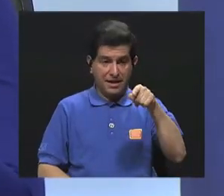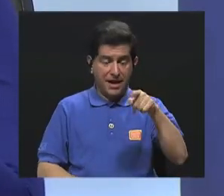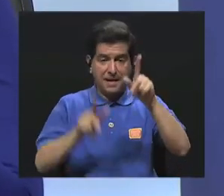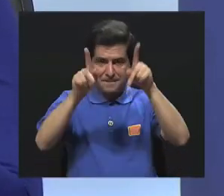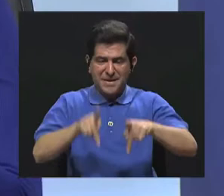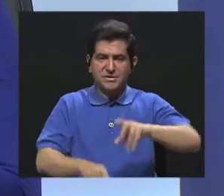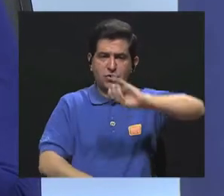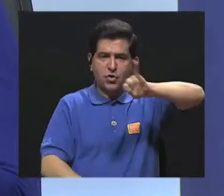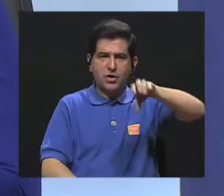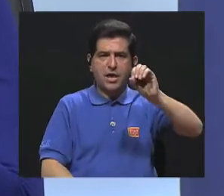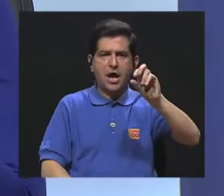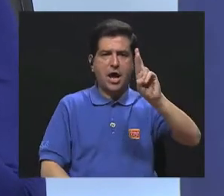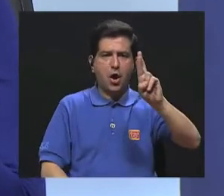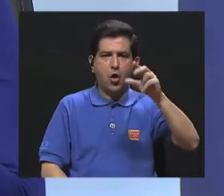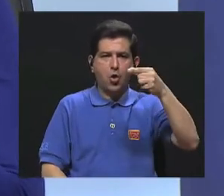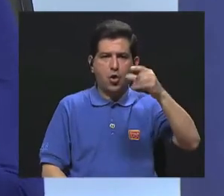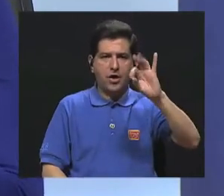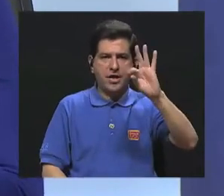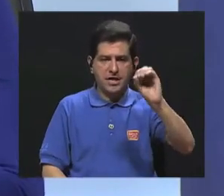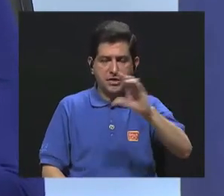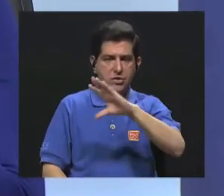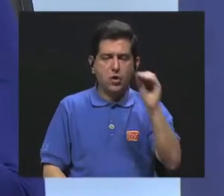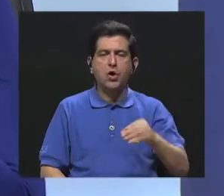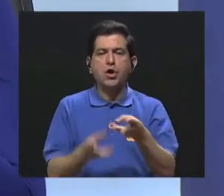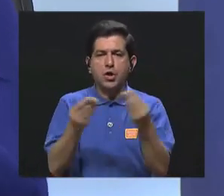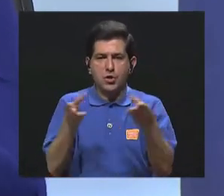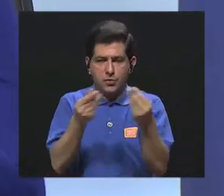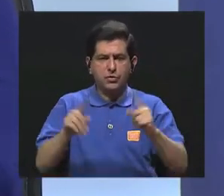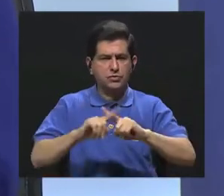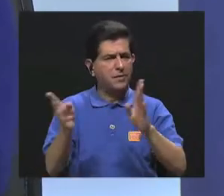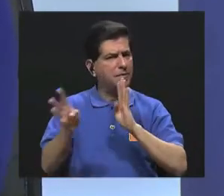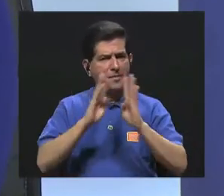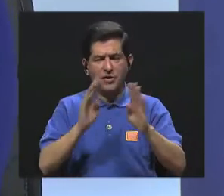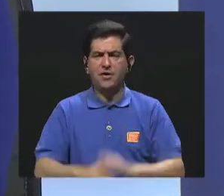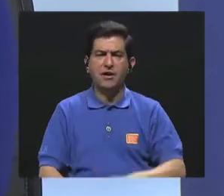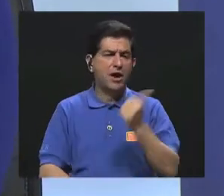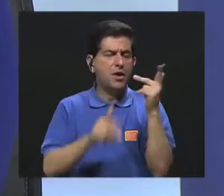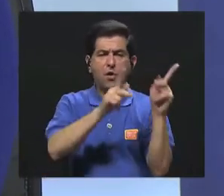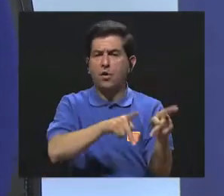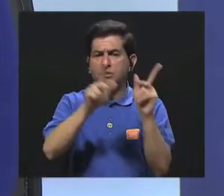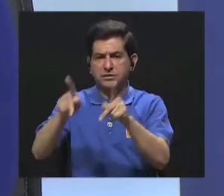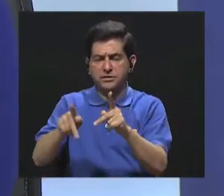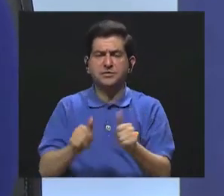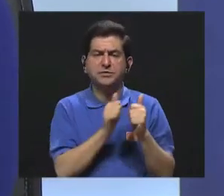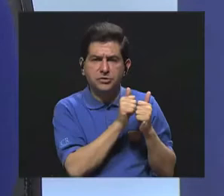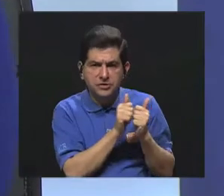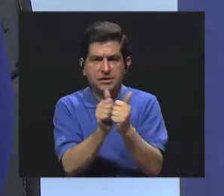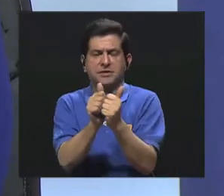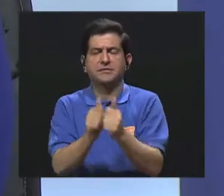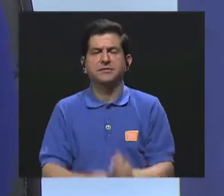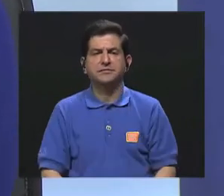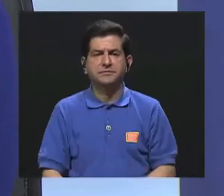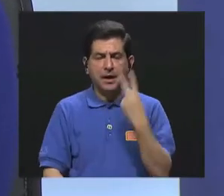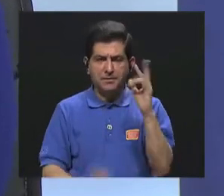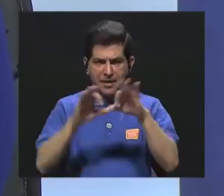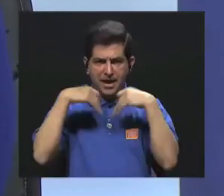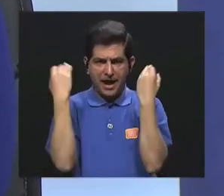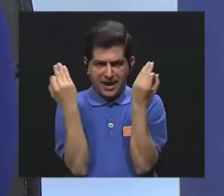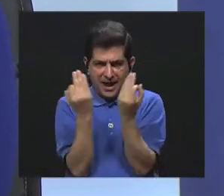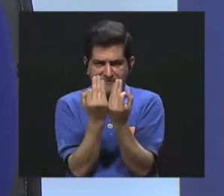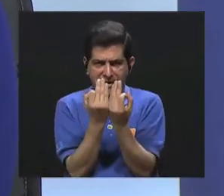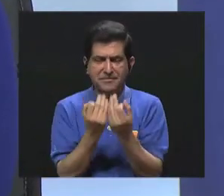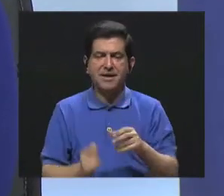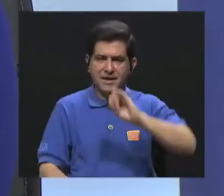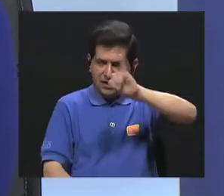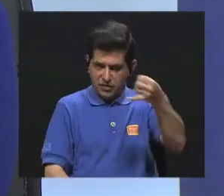Jorgito y demás, como de la producción, pero tal vez no hemos hablado del resto de gente que acompaña. Digamos, vemos la familia de Jorgito, por